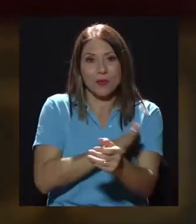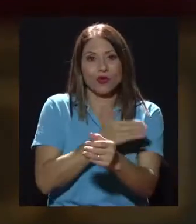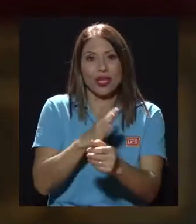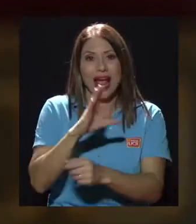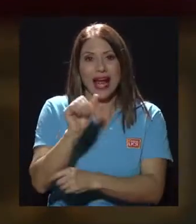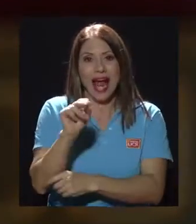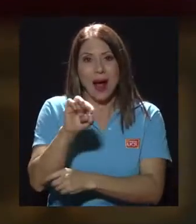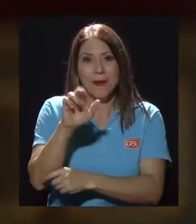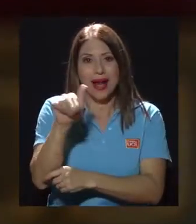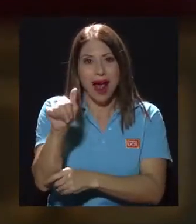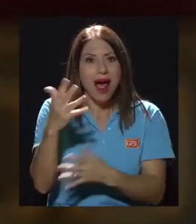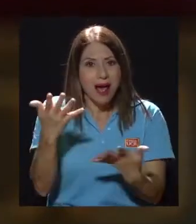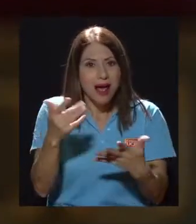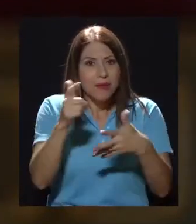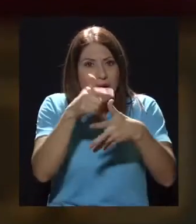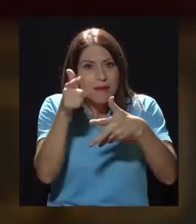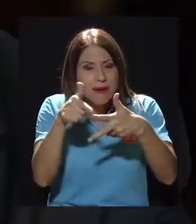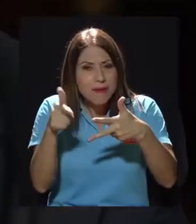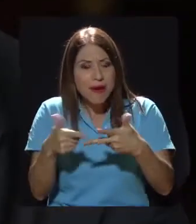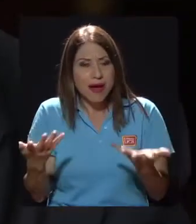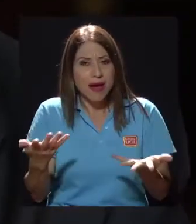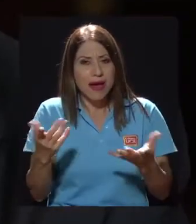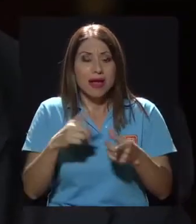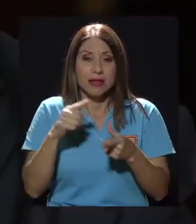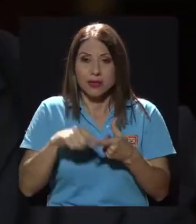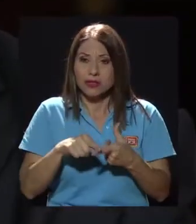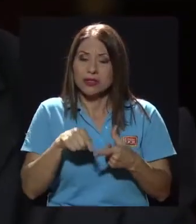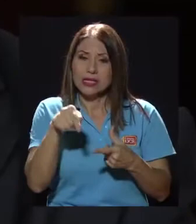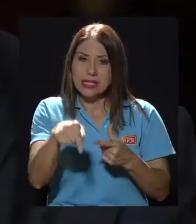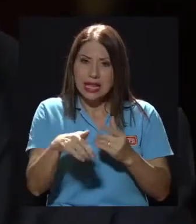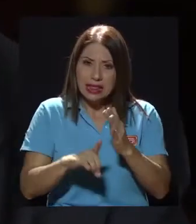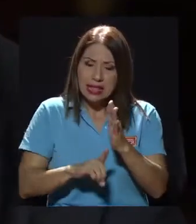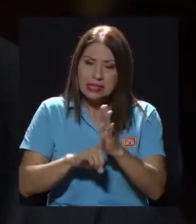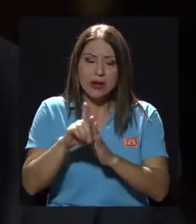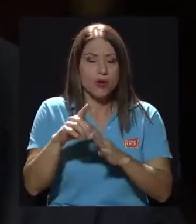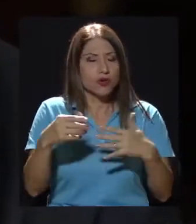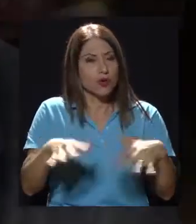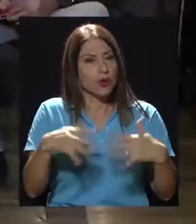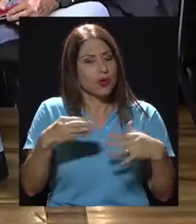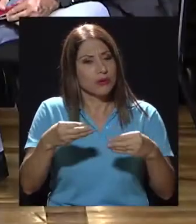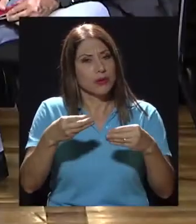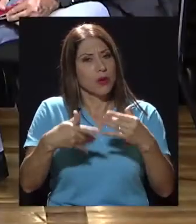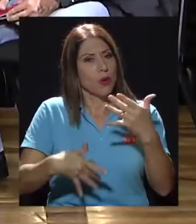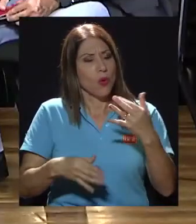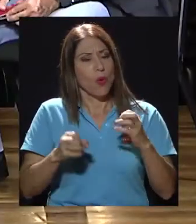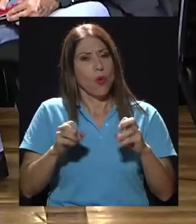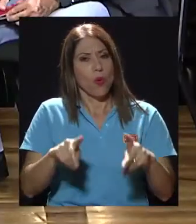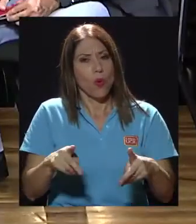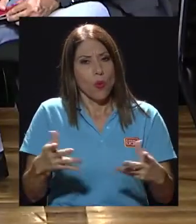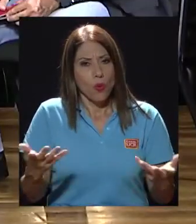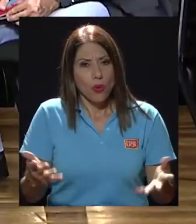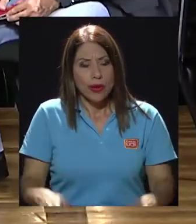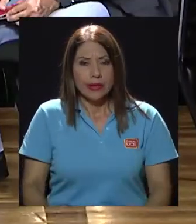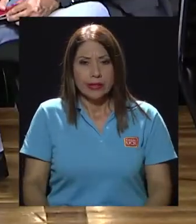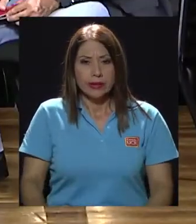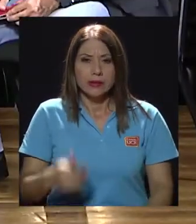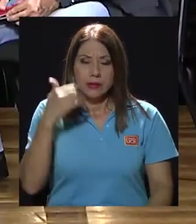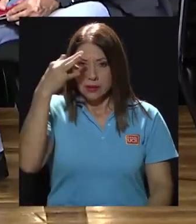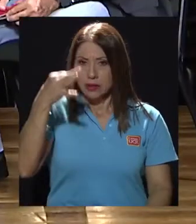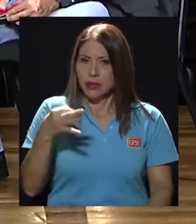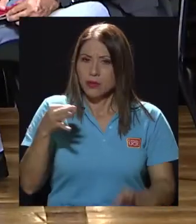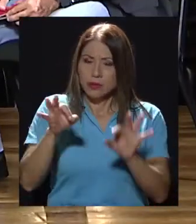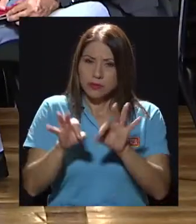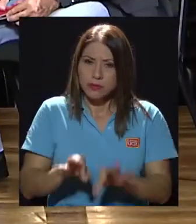esta de que, bueno, es el desarrollo y toda la... Don Gabriel, creo que, digamos, es muy importante